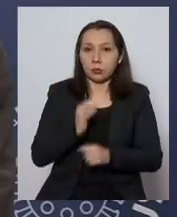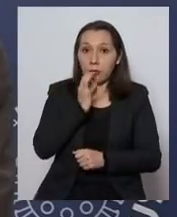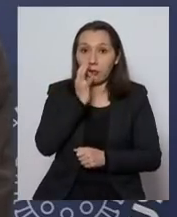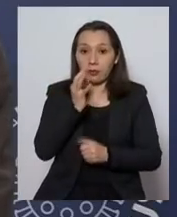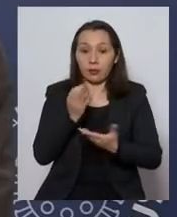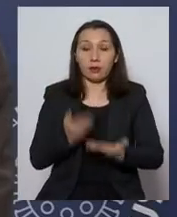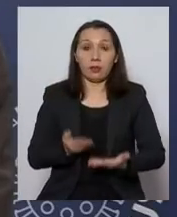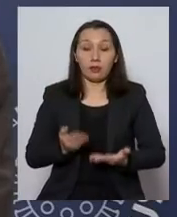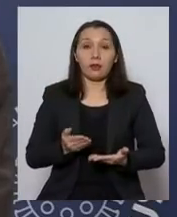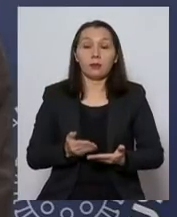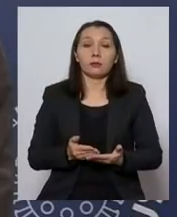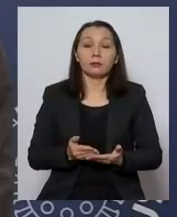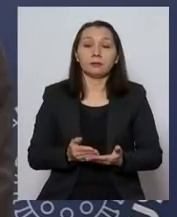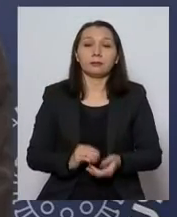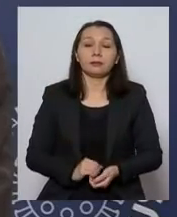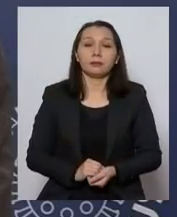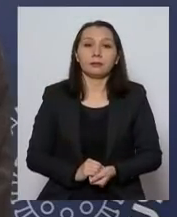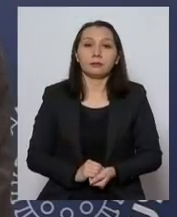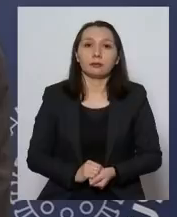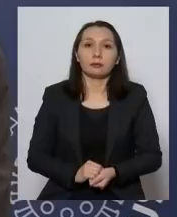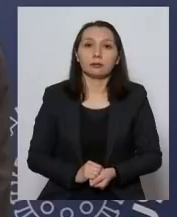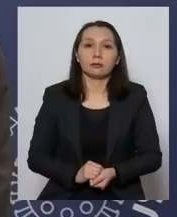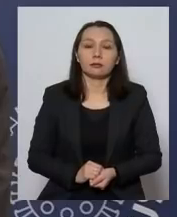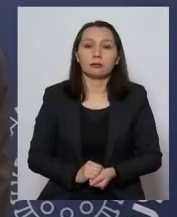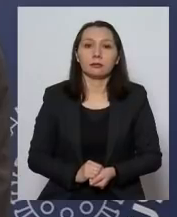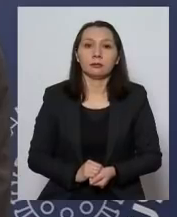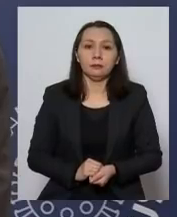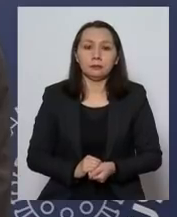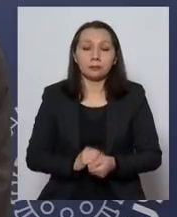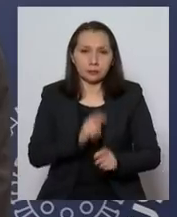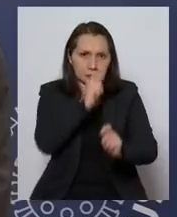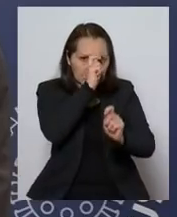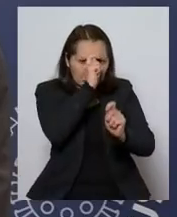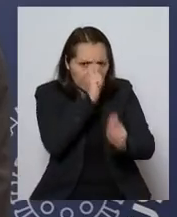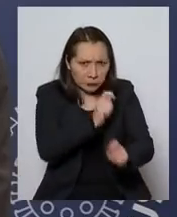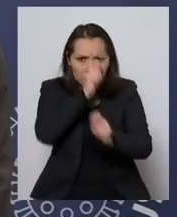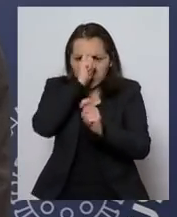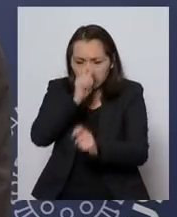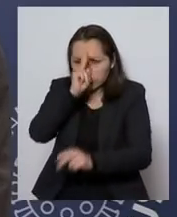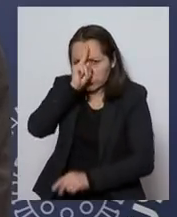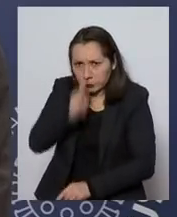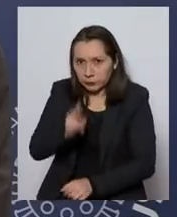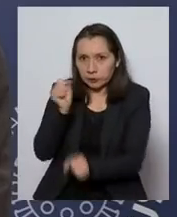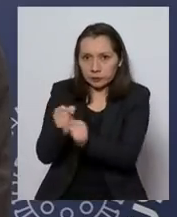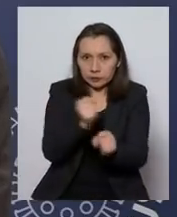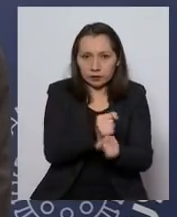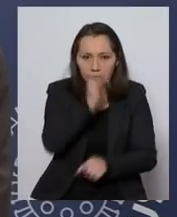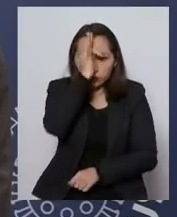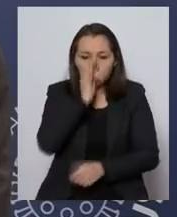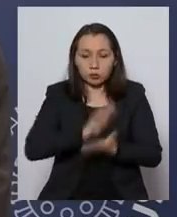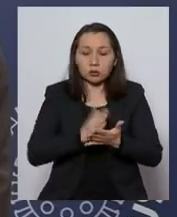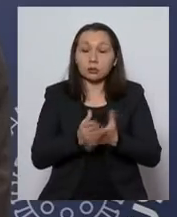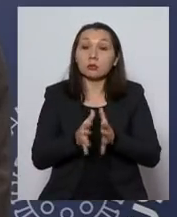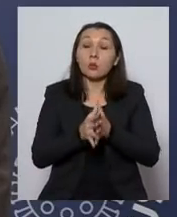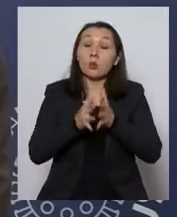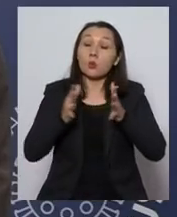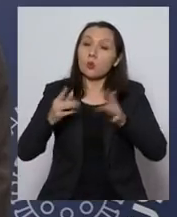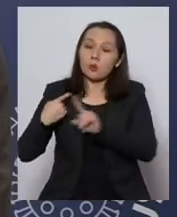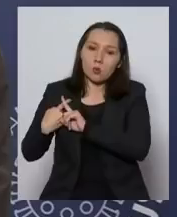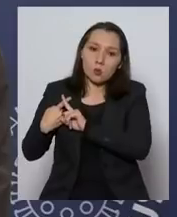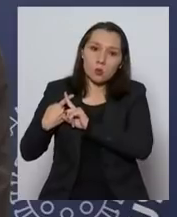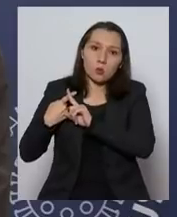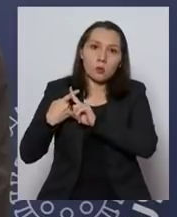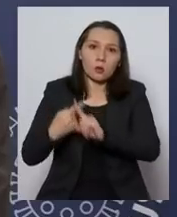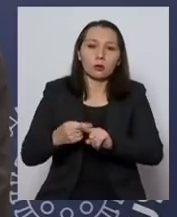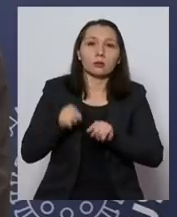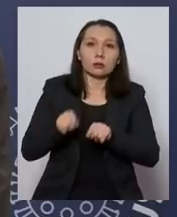acá es que los valoramos a los trabajadores de la salud por el inmenso sacrificio